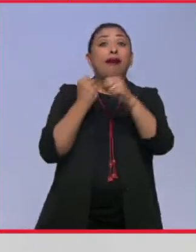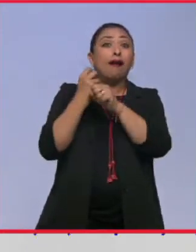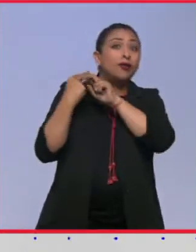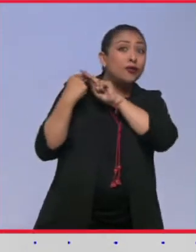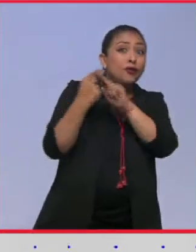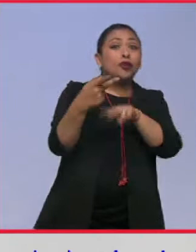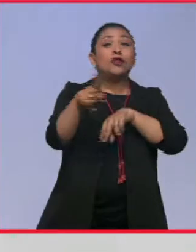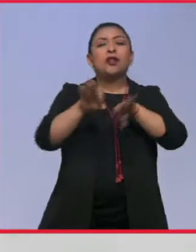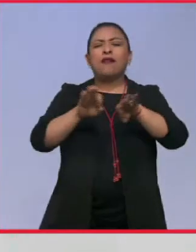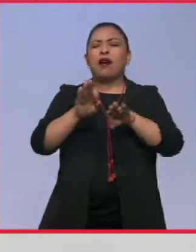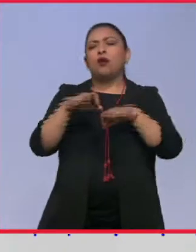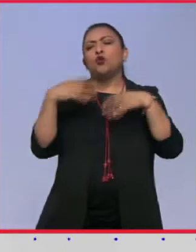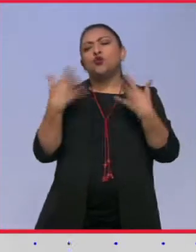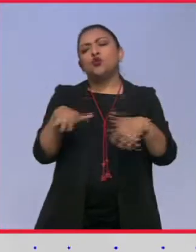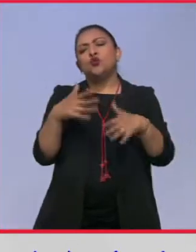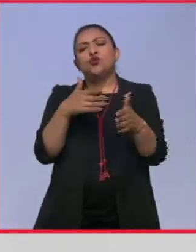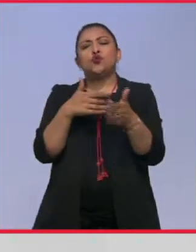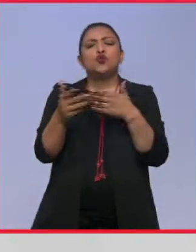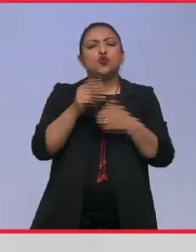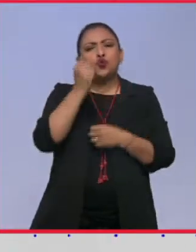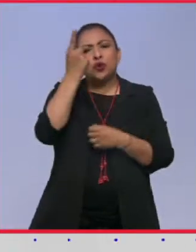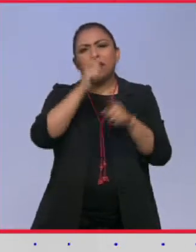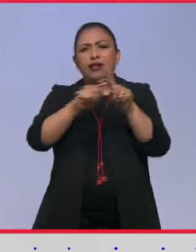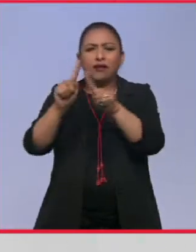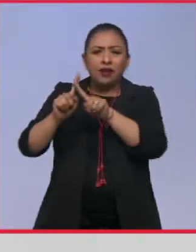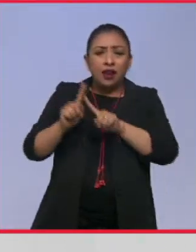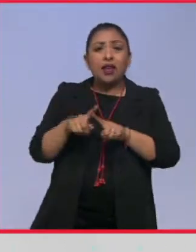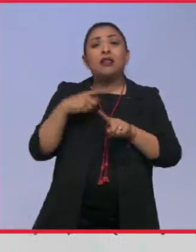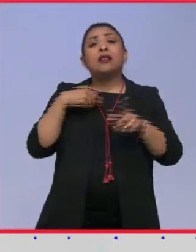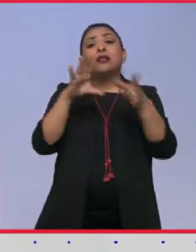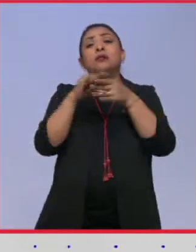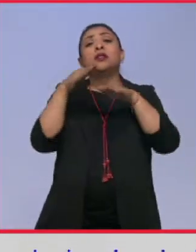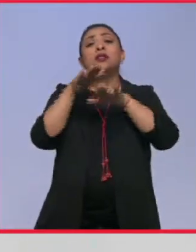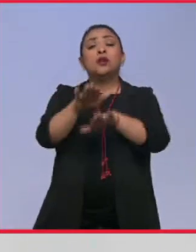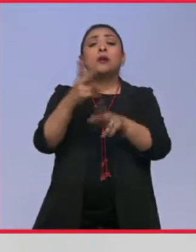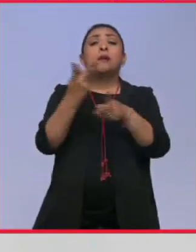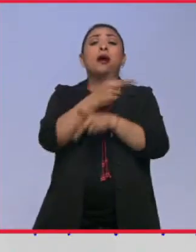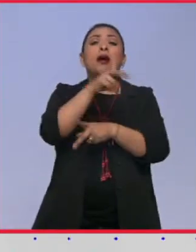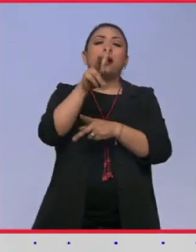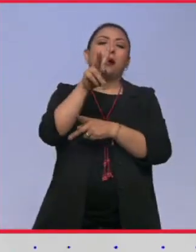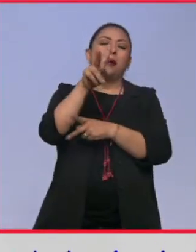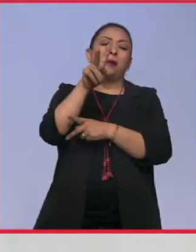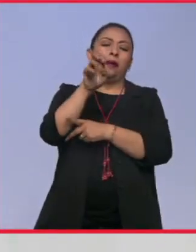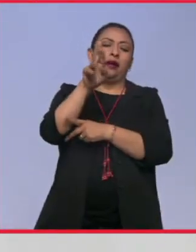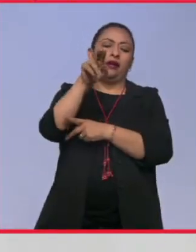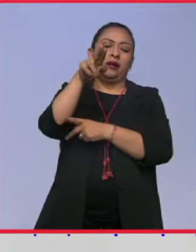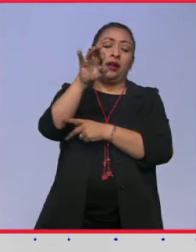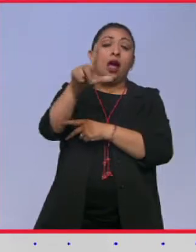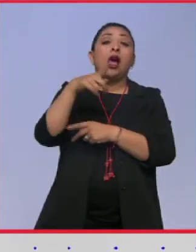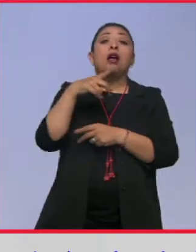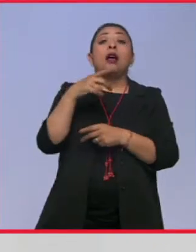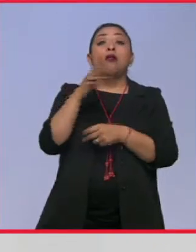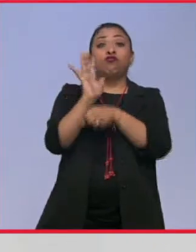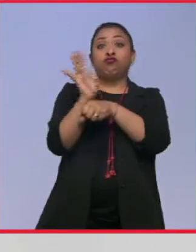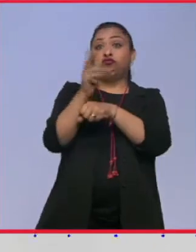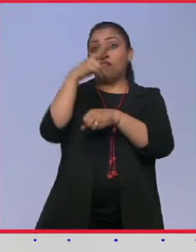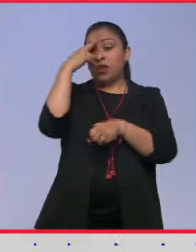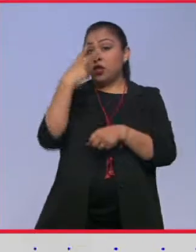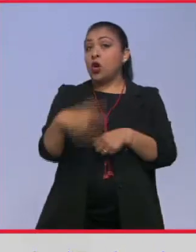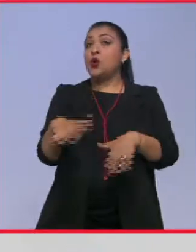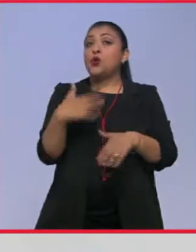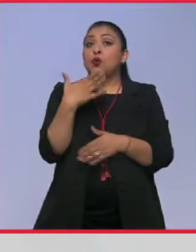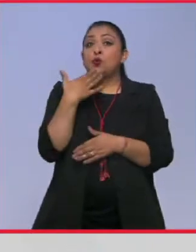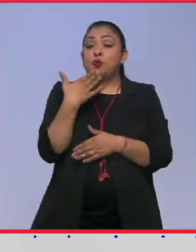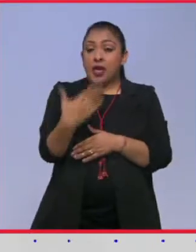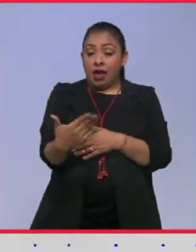trabajo de este gran creador contemporáneo. Vamos a platicar de lo que está ocurriendo en la Berlinal, donde un cineasta mexicano está triunfando.